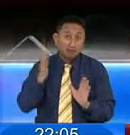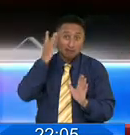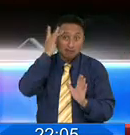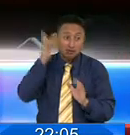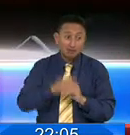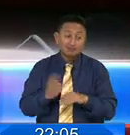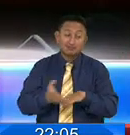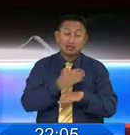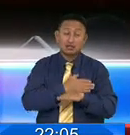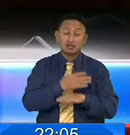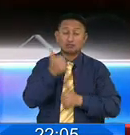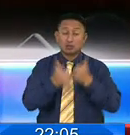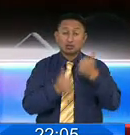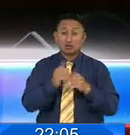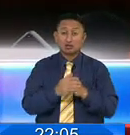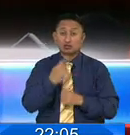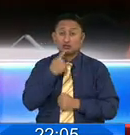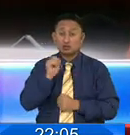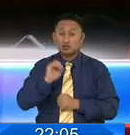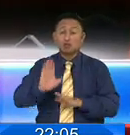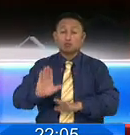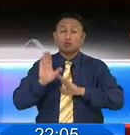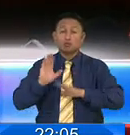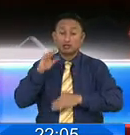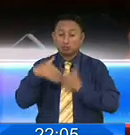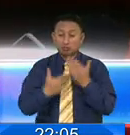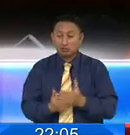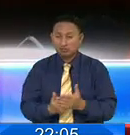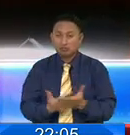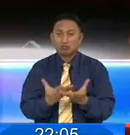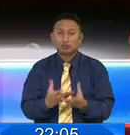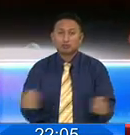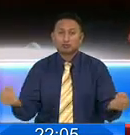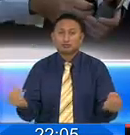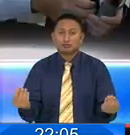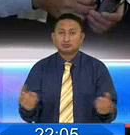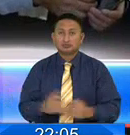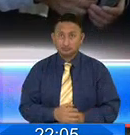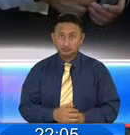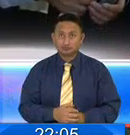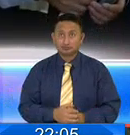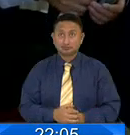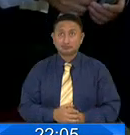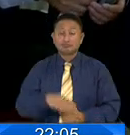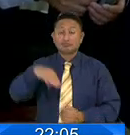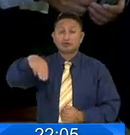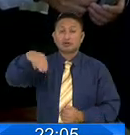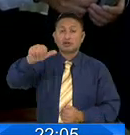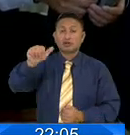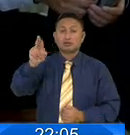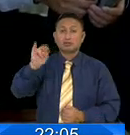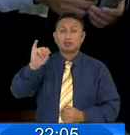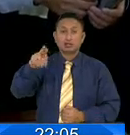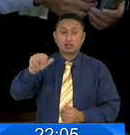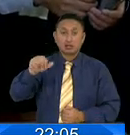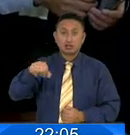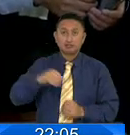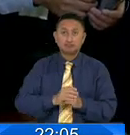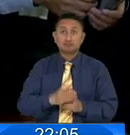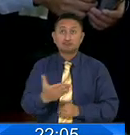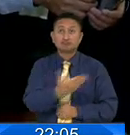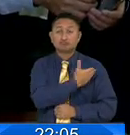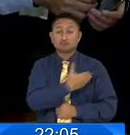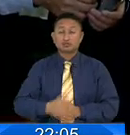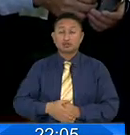candidatos ofrecen, prometen cosas, pero el rato de llegar, letra muerta. Mariana Velasco, desde la presidencia de la Unión Nacional de